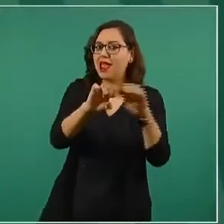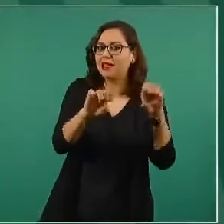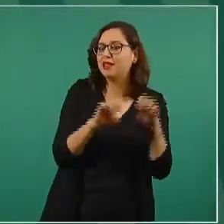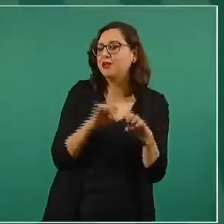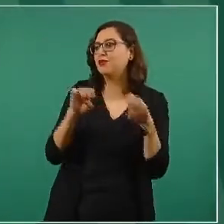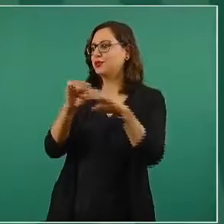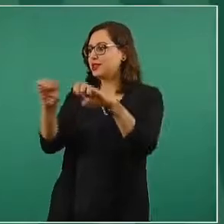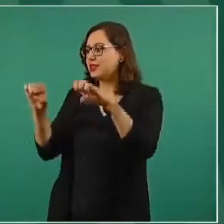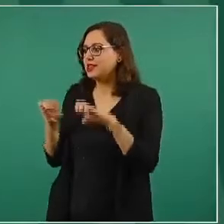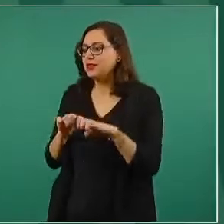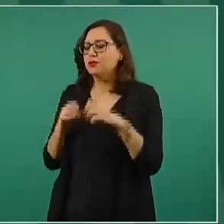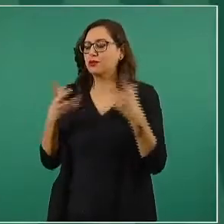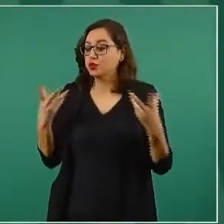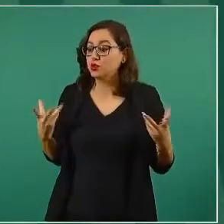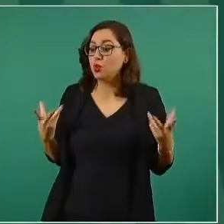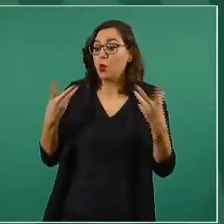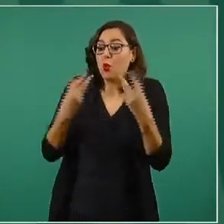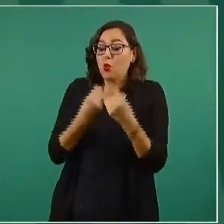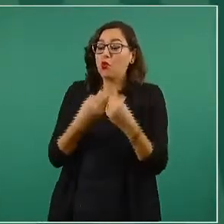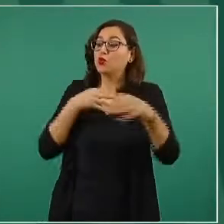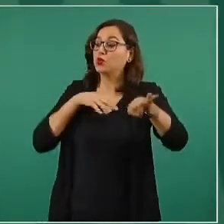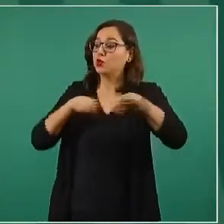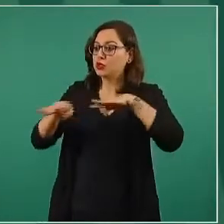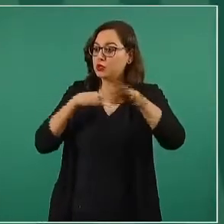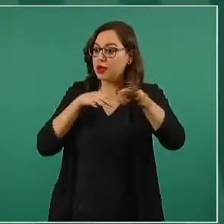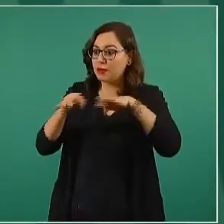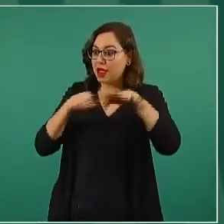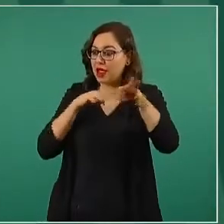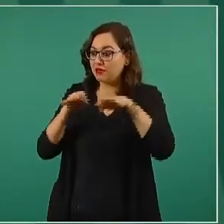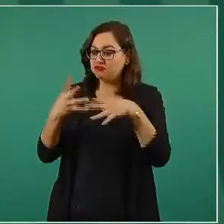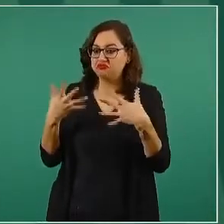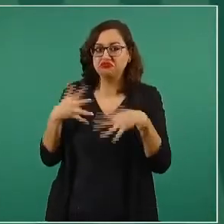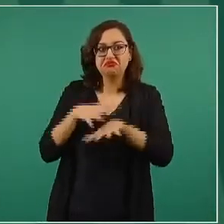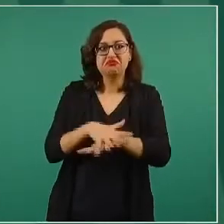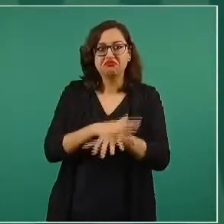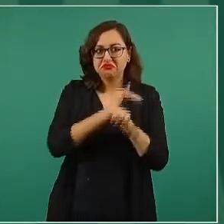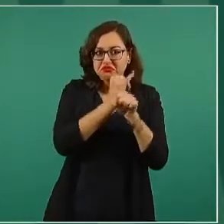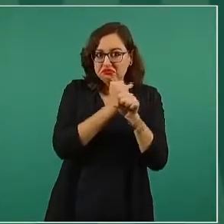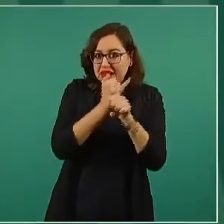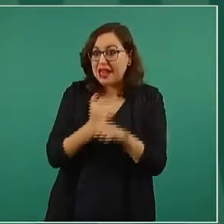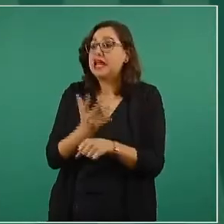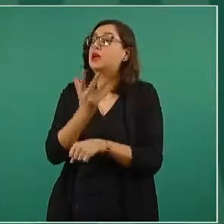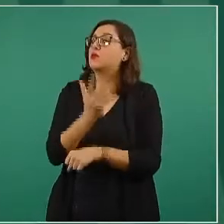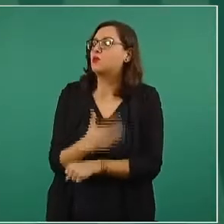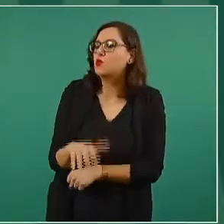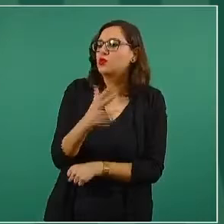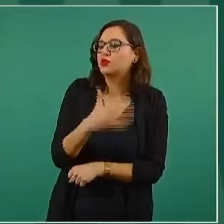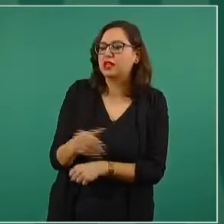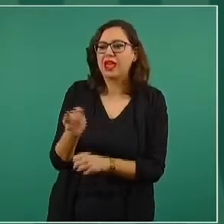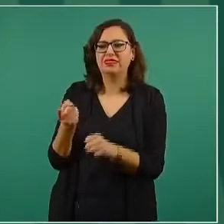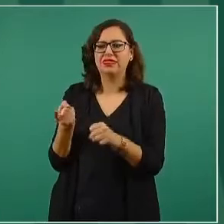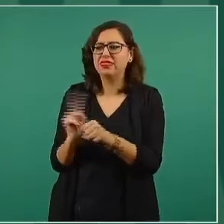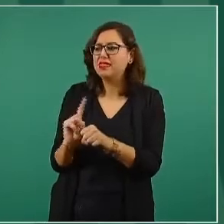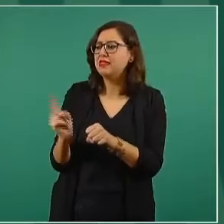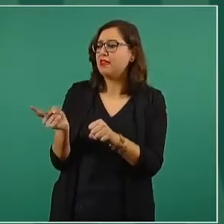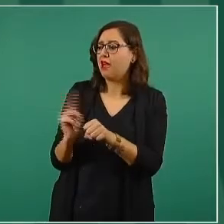trabajamos de manera conjunta, en forma integral, todos los días nos